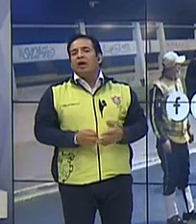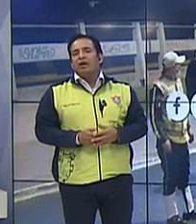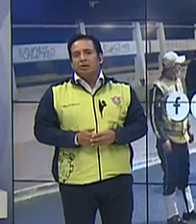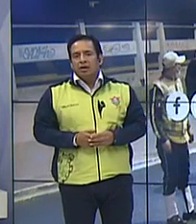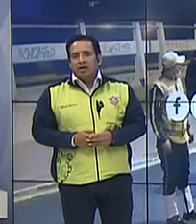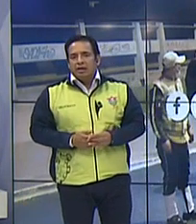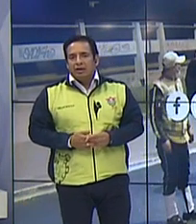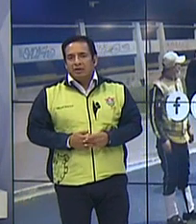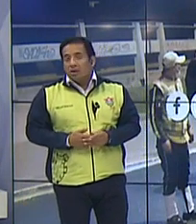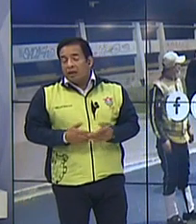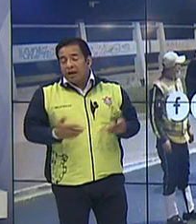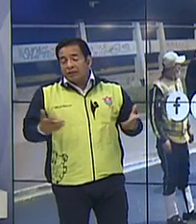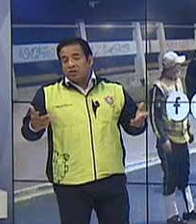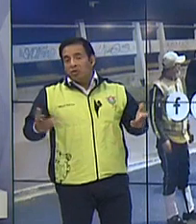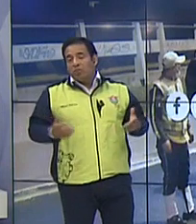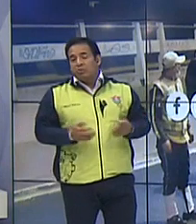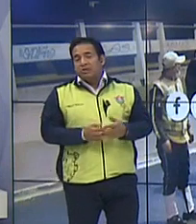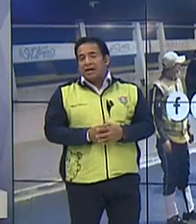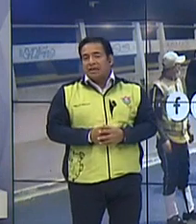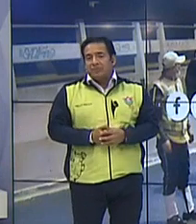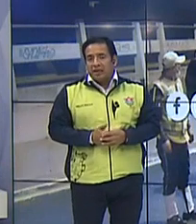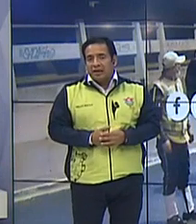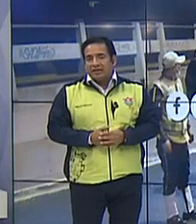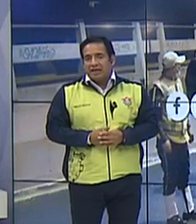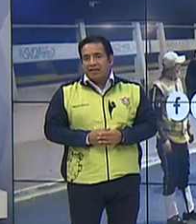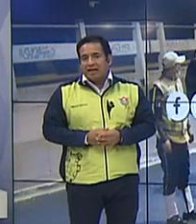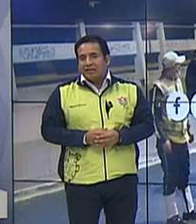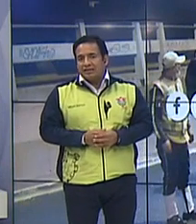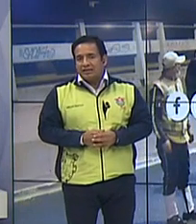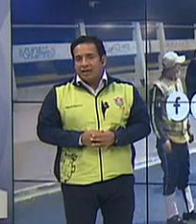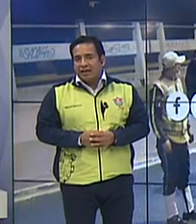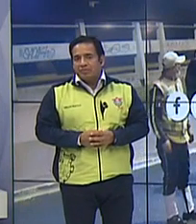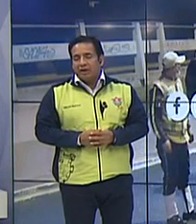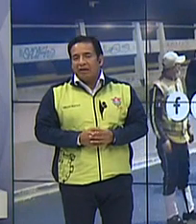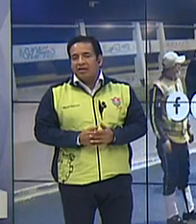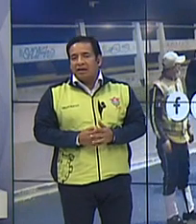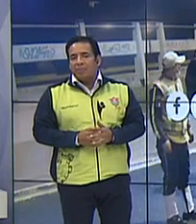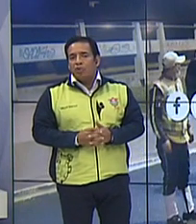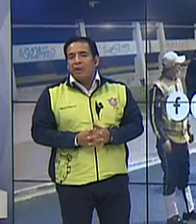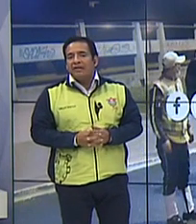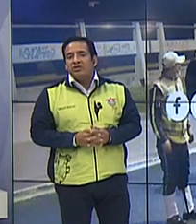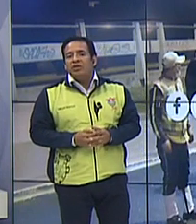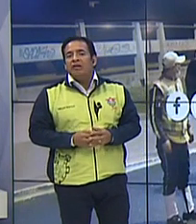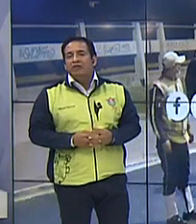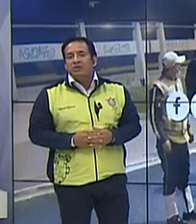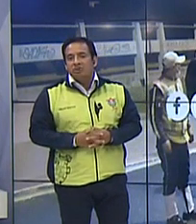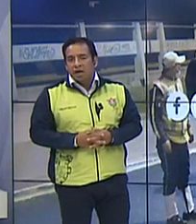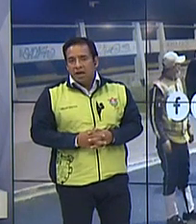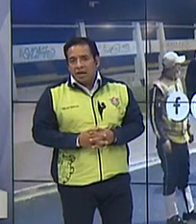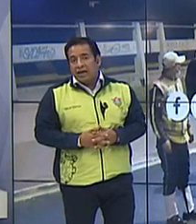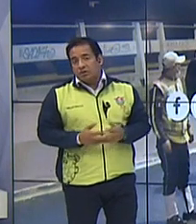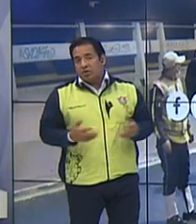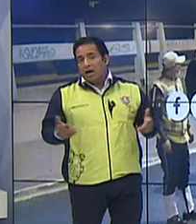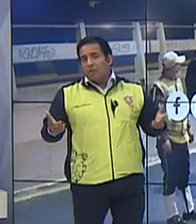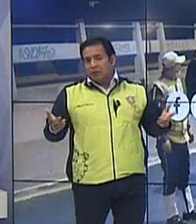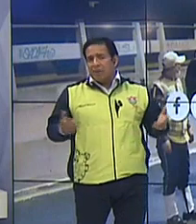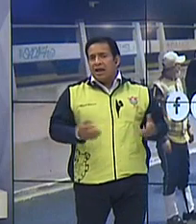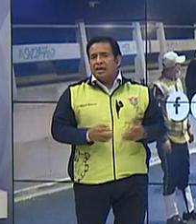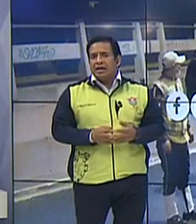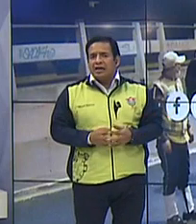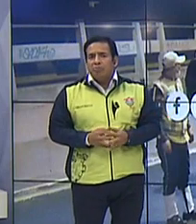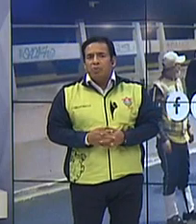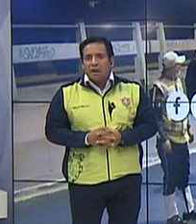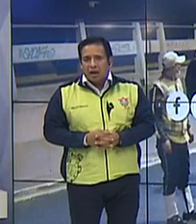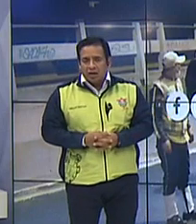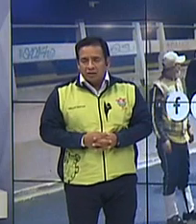poder apoyar y ante todo impulsar las medidas sanitarias necesarias para evitar la propagación del virus en la ciudad de